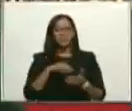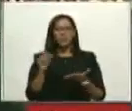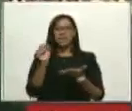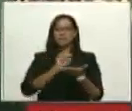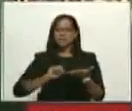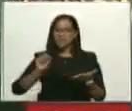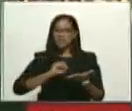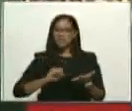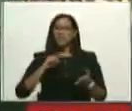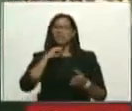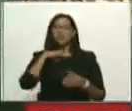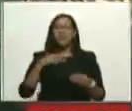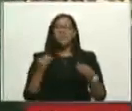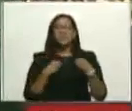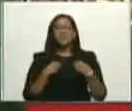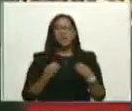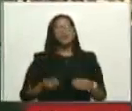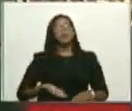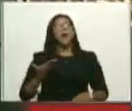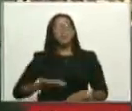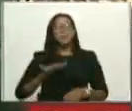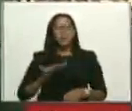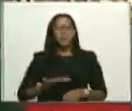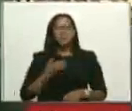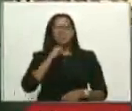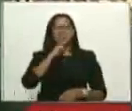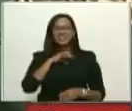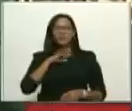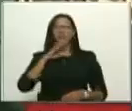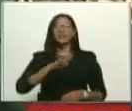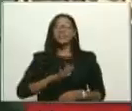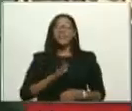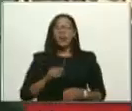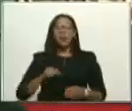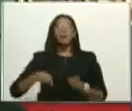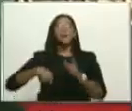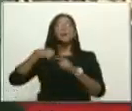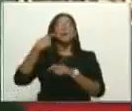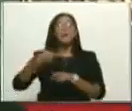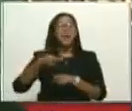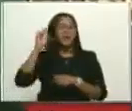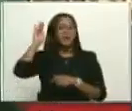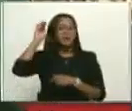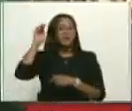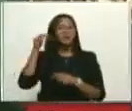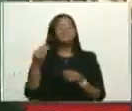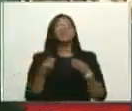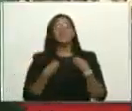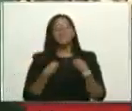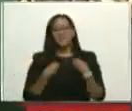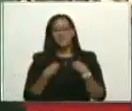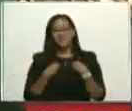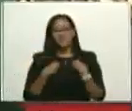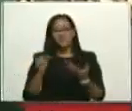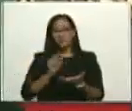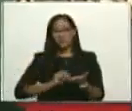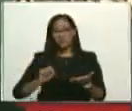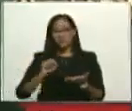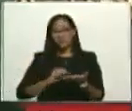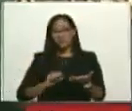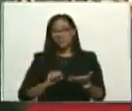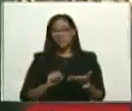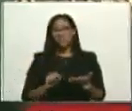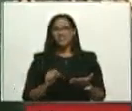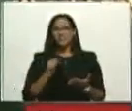vivida, pero lo más importante, la historia que está por vivir, la historia que está por escribir. Lo